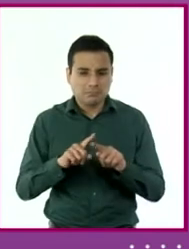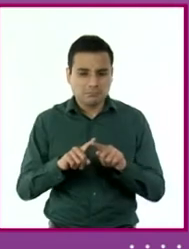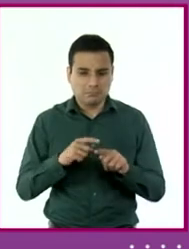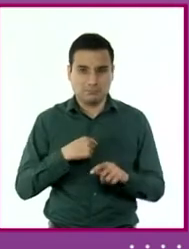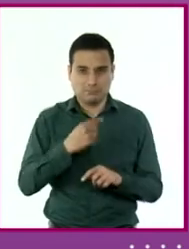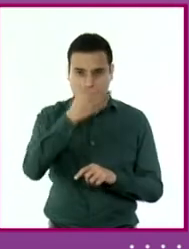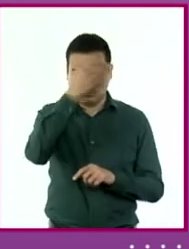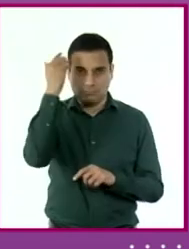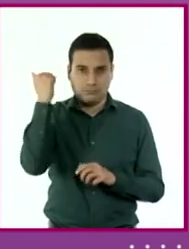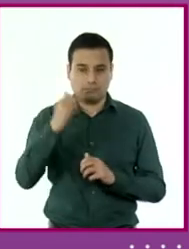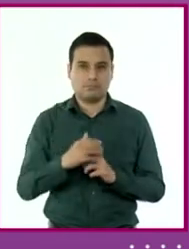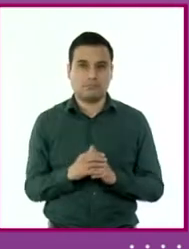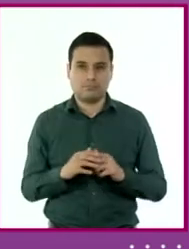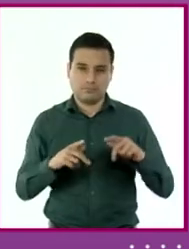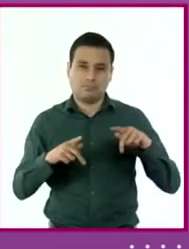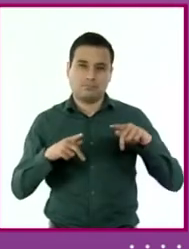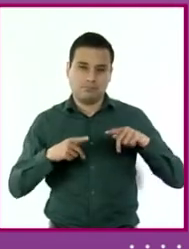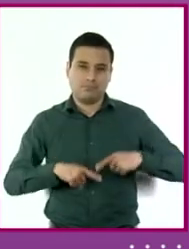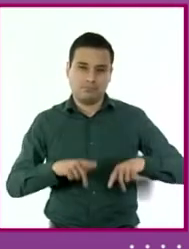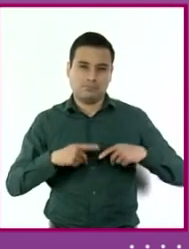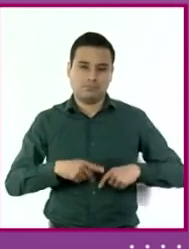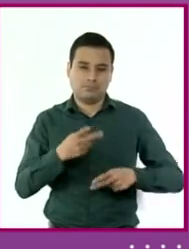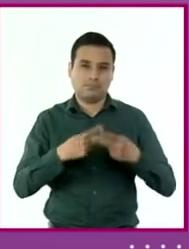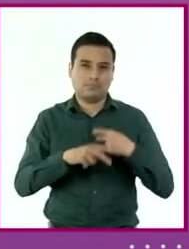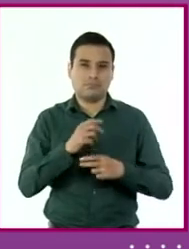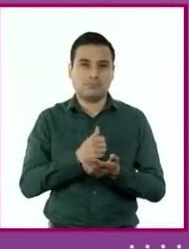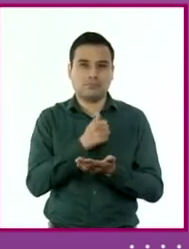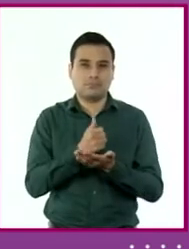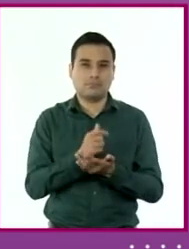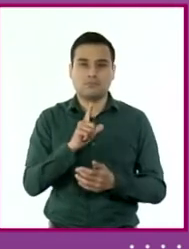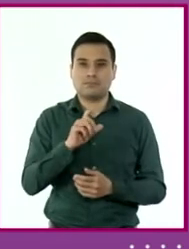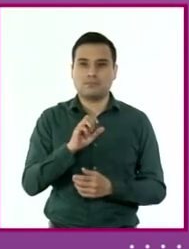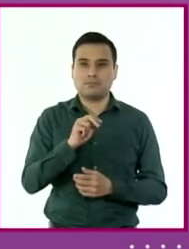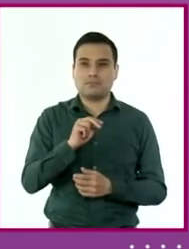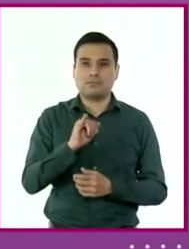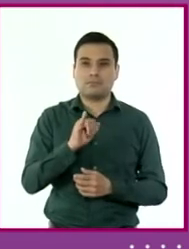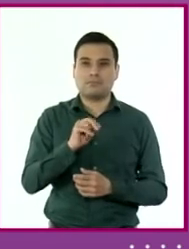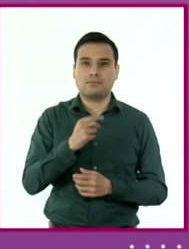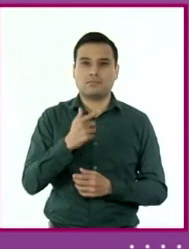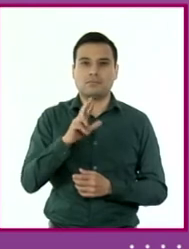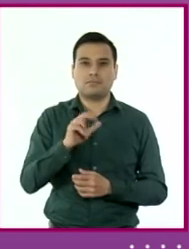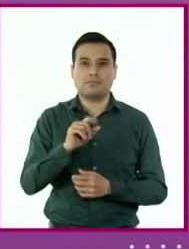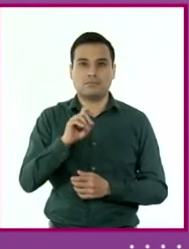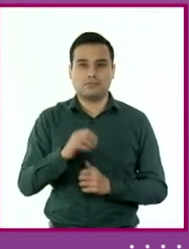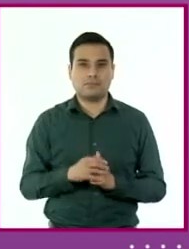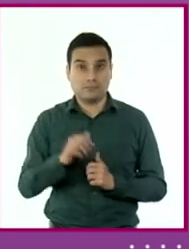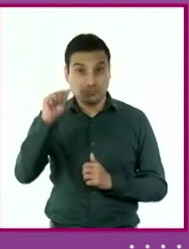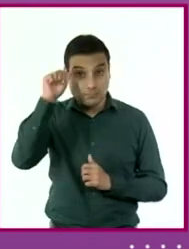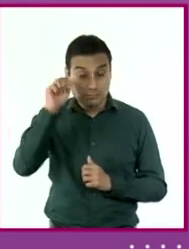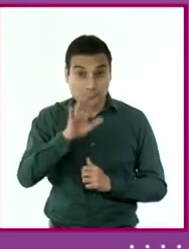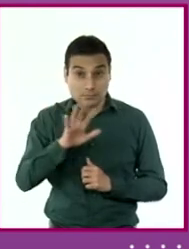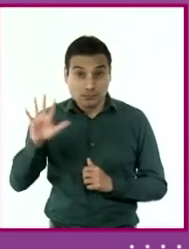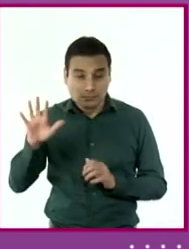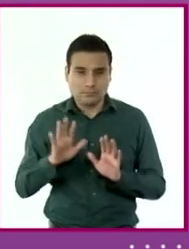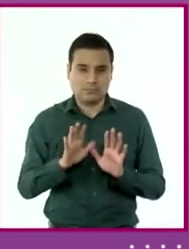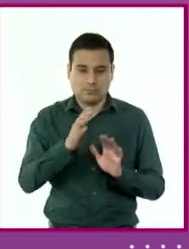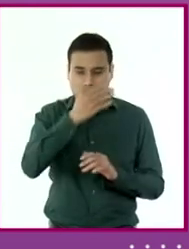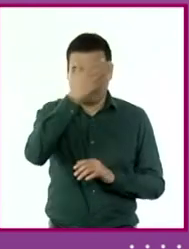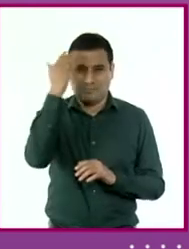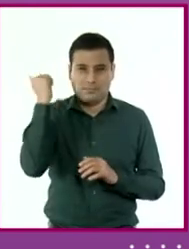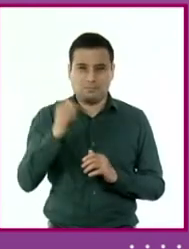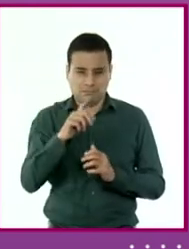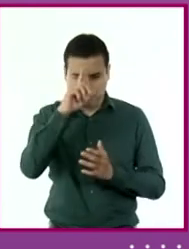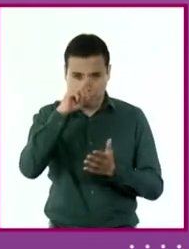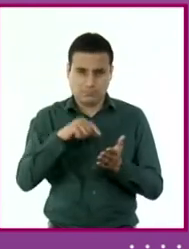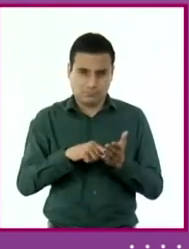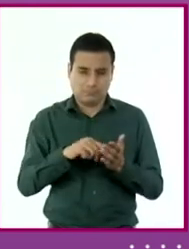conozco. Solo sé que vienen de Leningrado. ¿De Asia? Te digo que no lo sé, pero supongo que